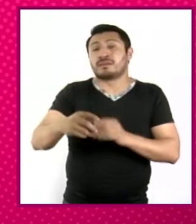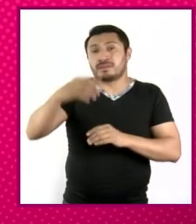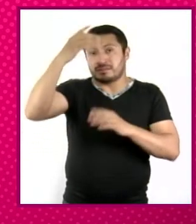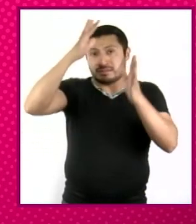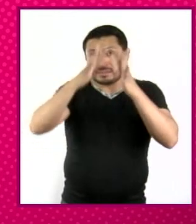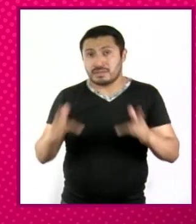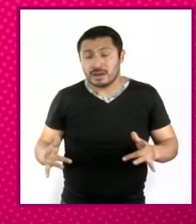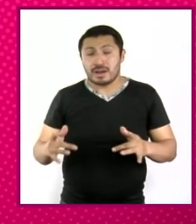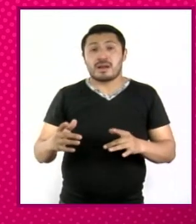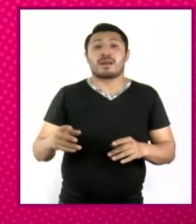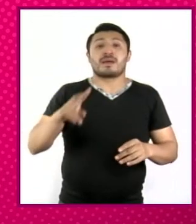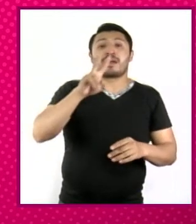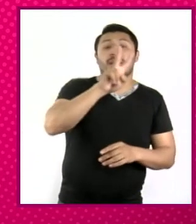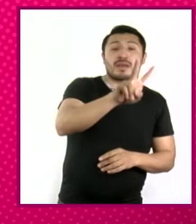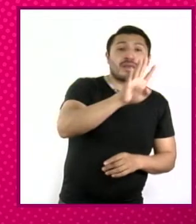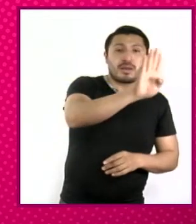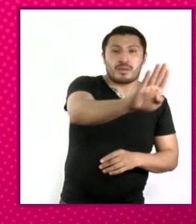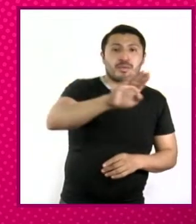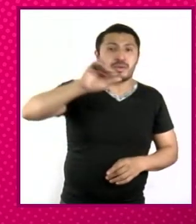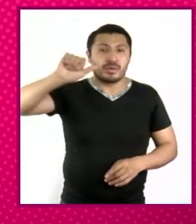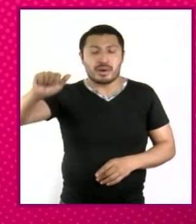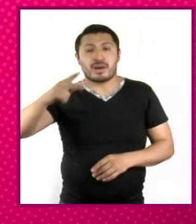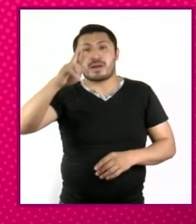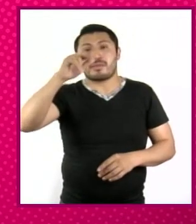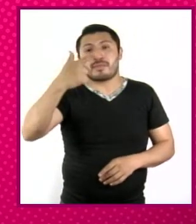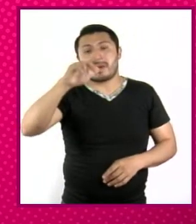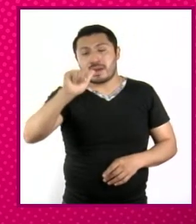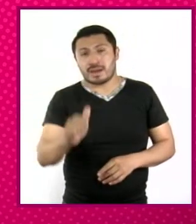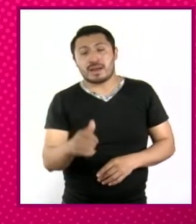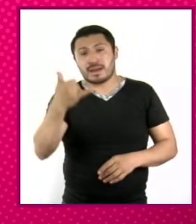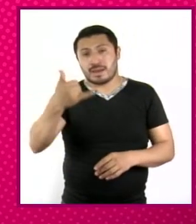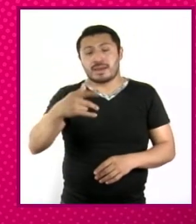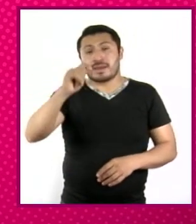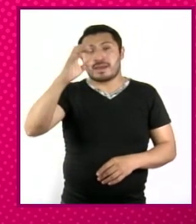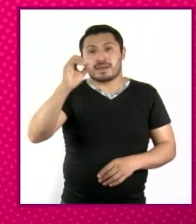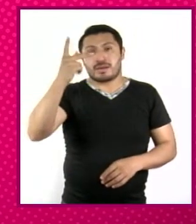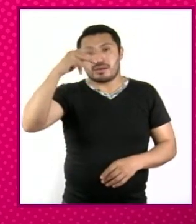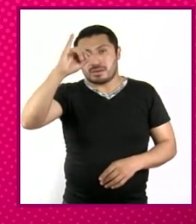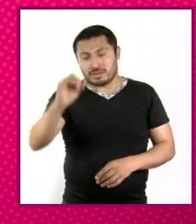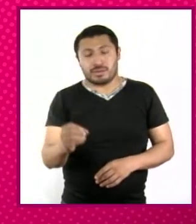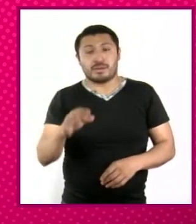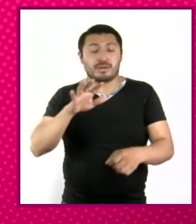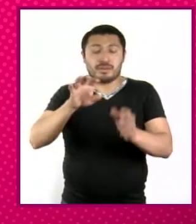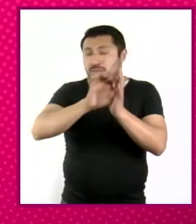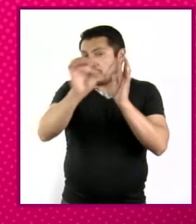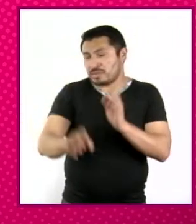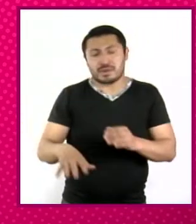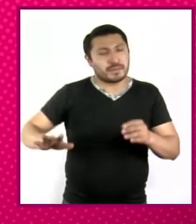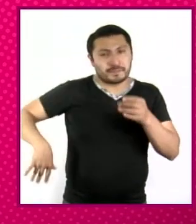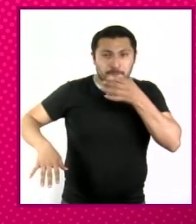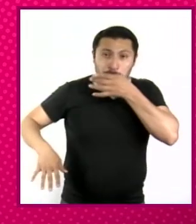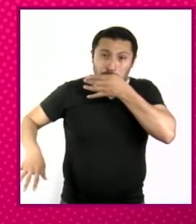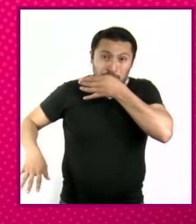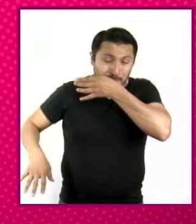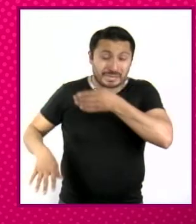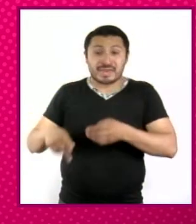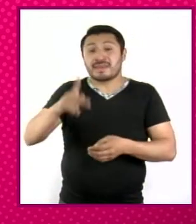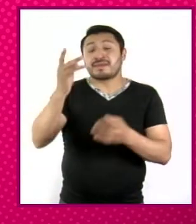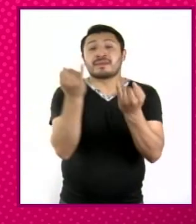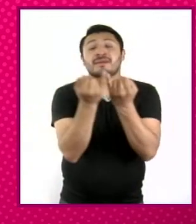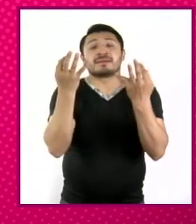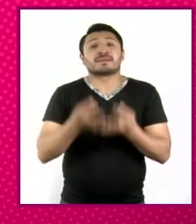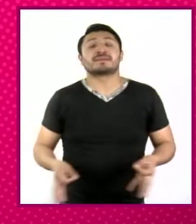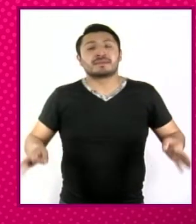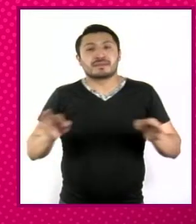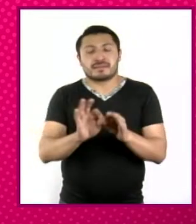estaba ocurriendo en Buenos Aires, lo que estaba ocurriendo en Praga y lo que estaba ocurriendo en Tokio. Eso por poner un ejemplo más o menos reciente. Pero también es muy